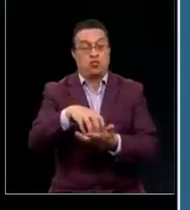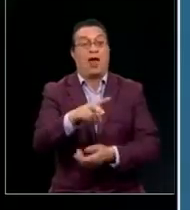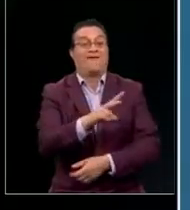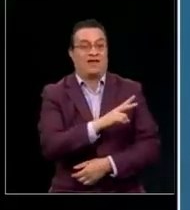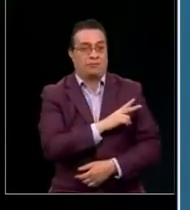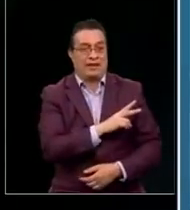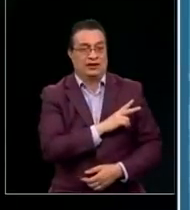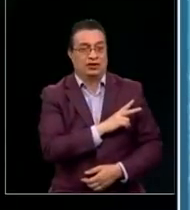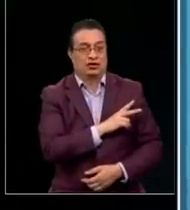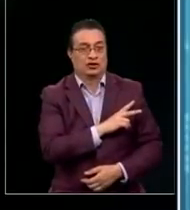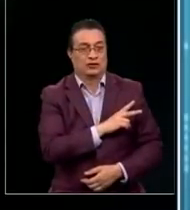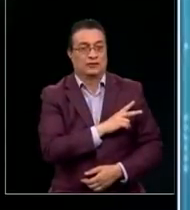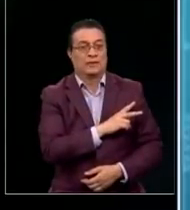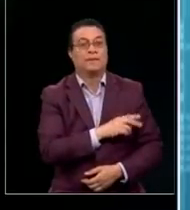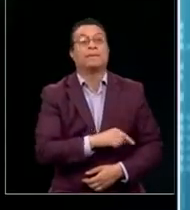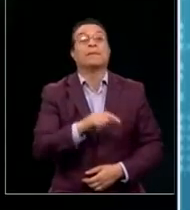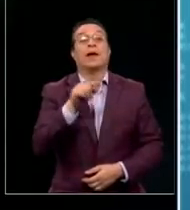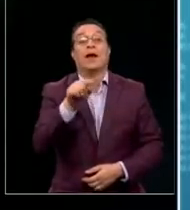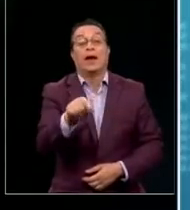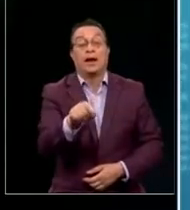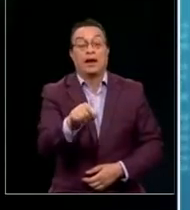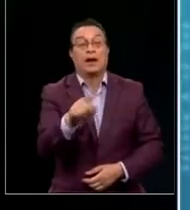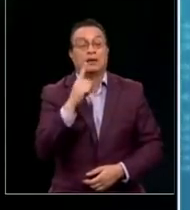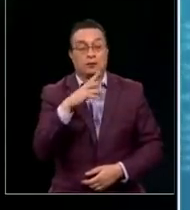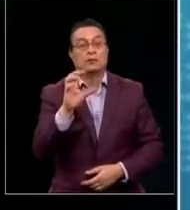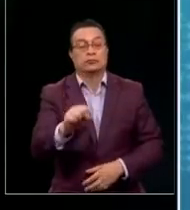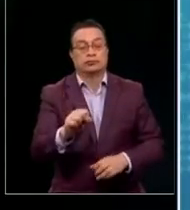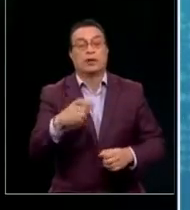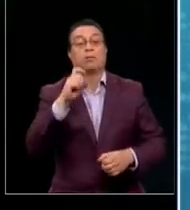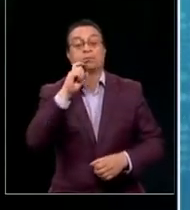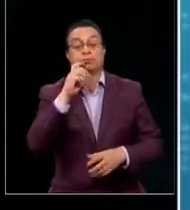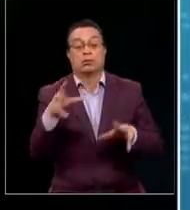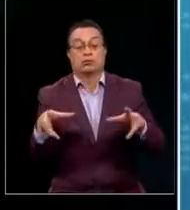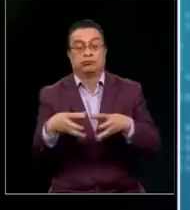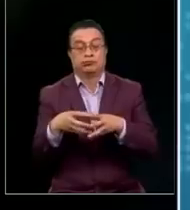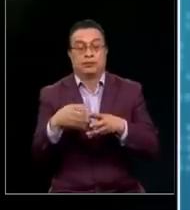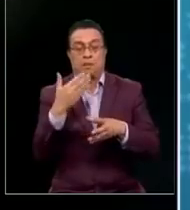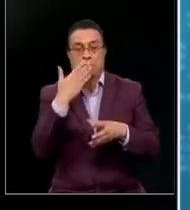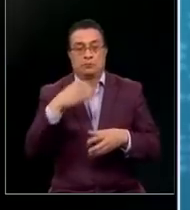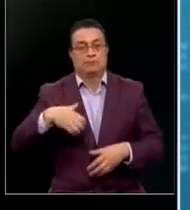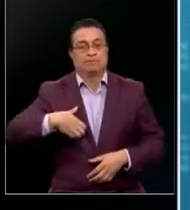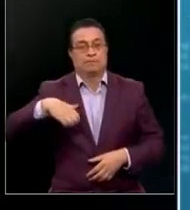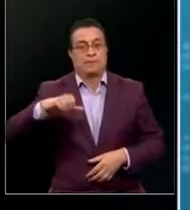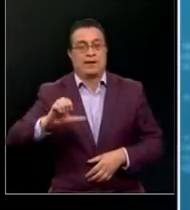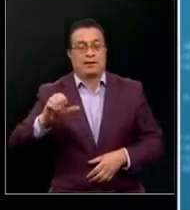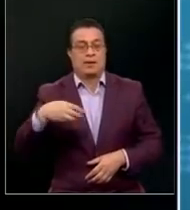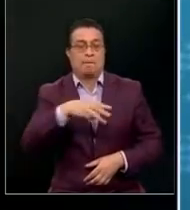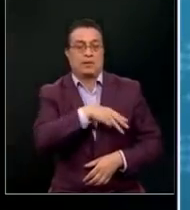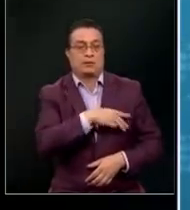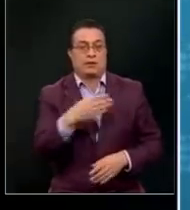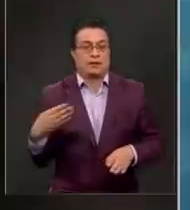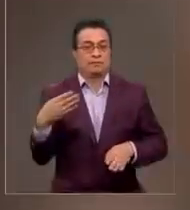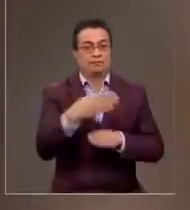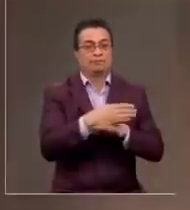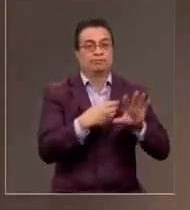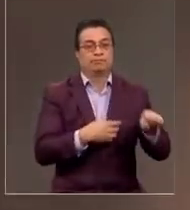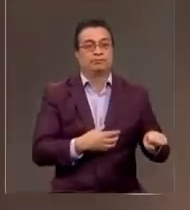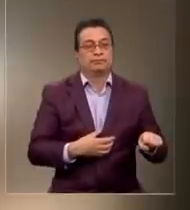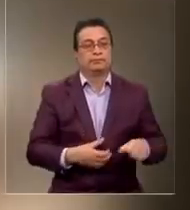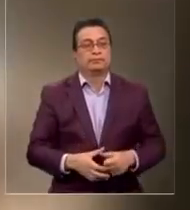Valparaíso. Y esto habría sido ejecutado por la Brigada de Homicidios de la PDI Región Metropolitana.